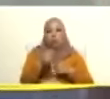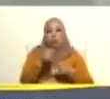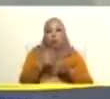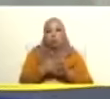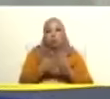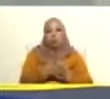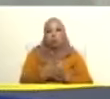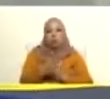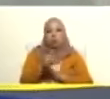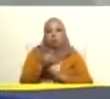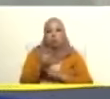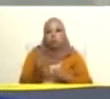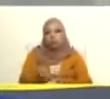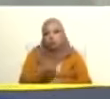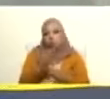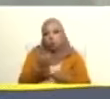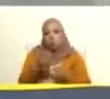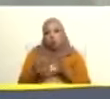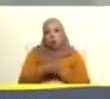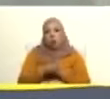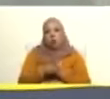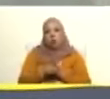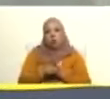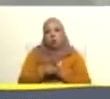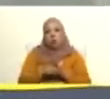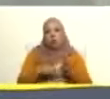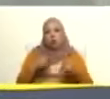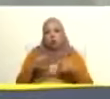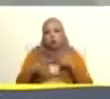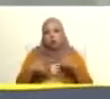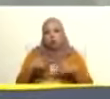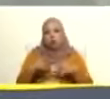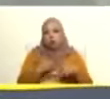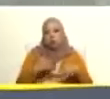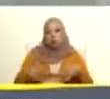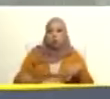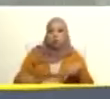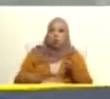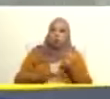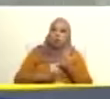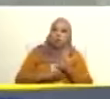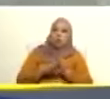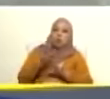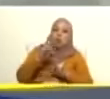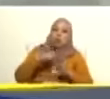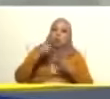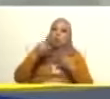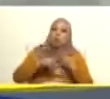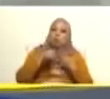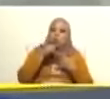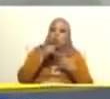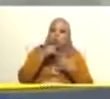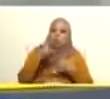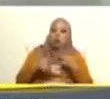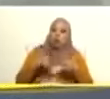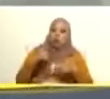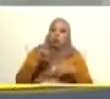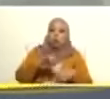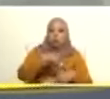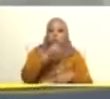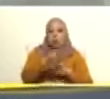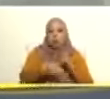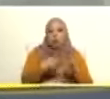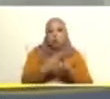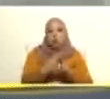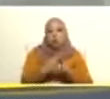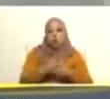el Gabinete y desde el Consejo Nacional de Economía Productiva, presidente, es avanzar en proteger los derechos universales de